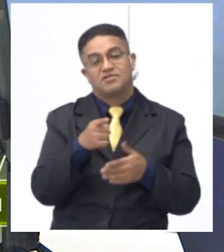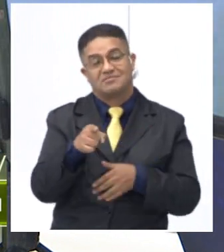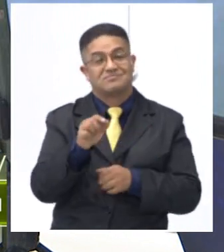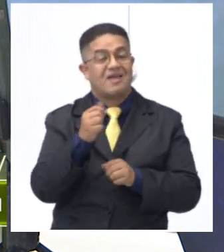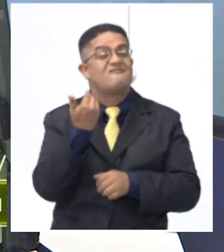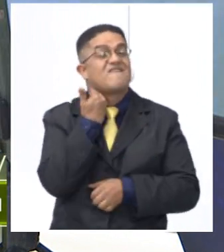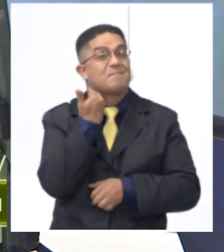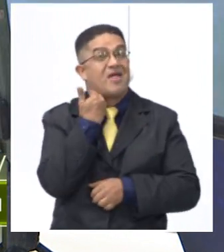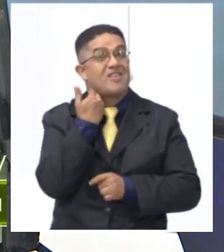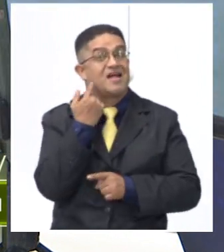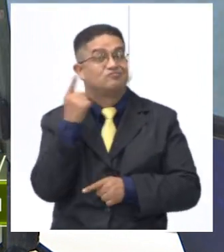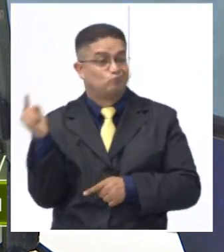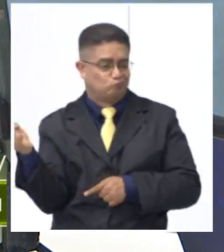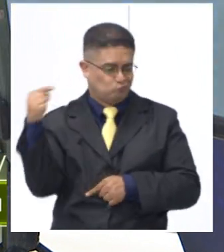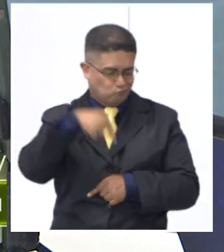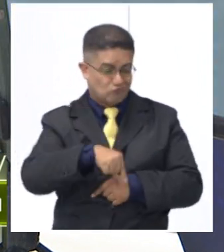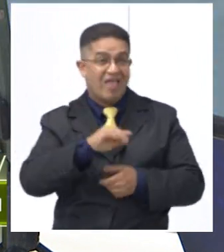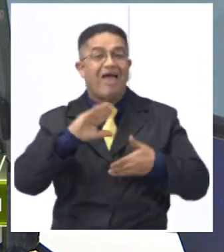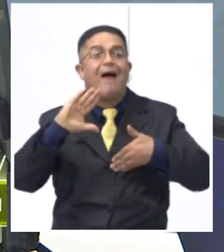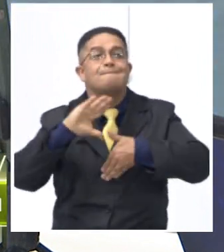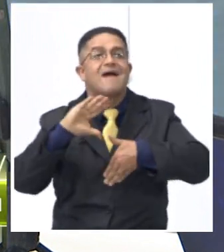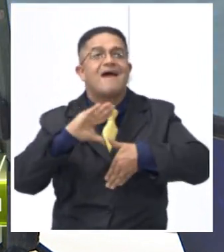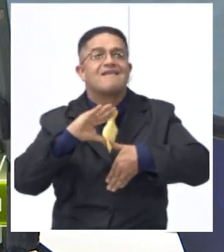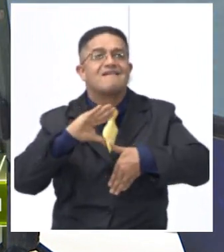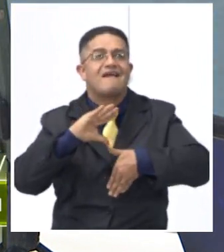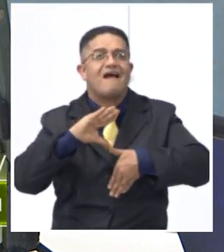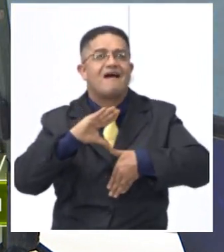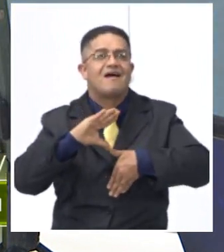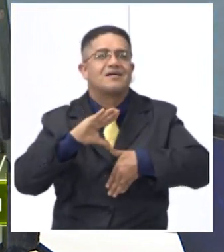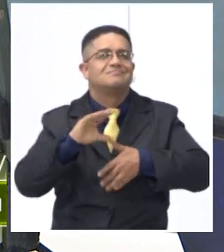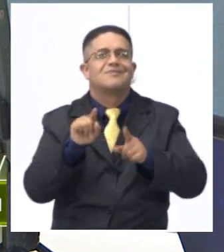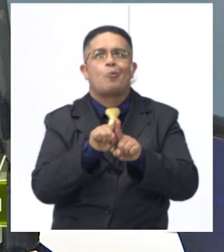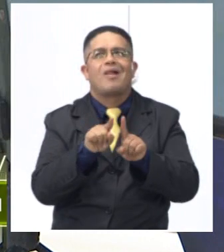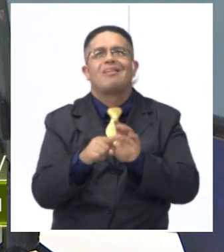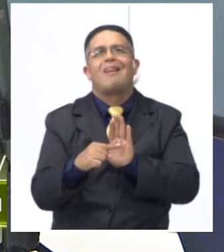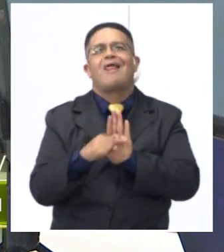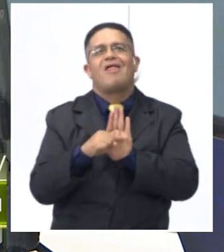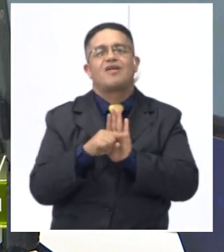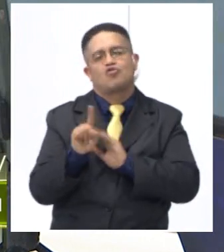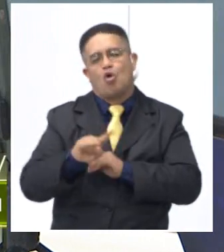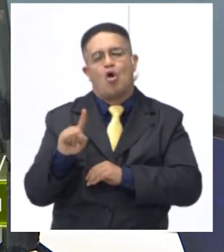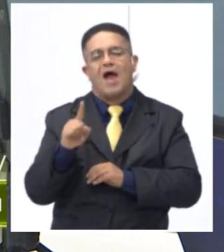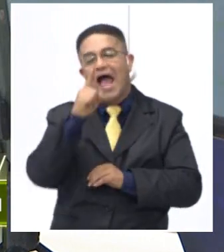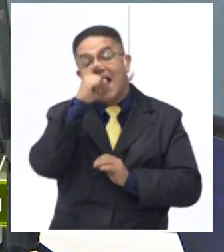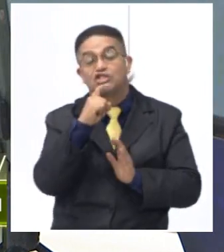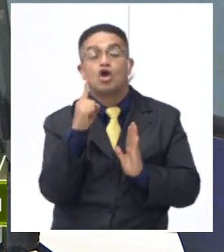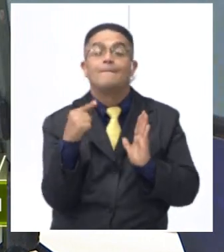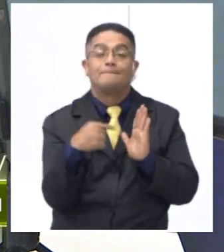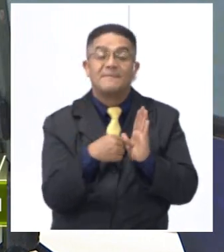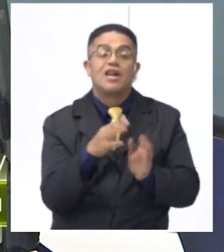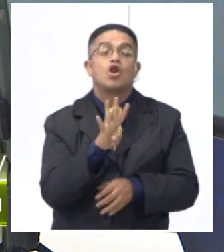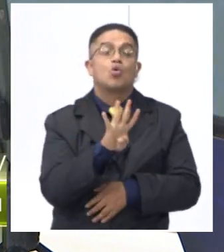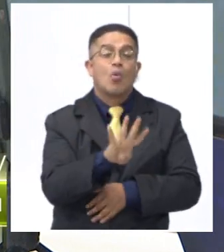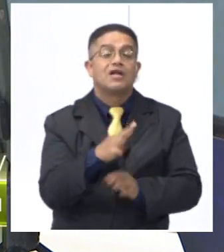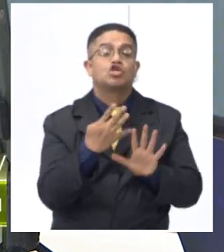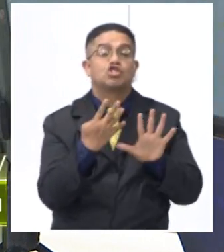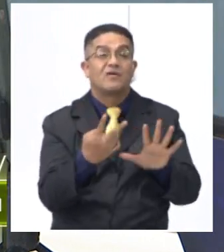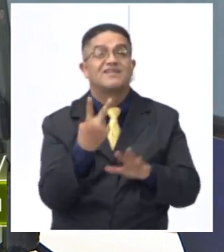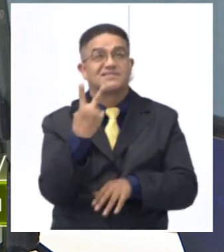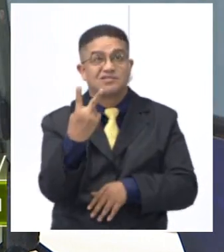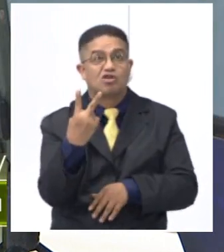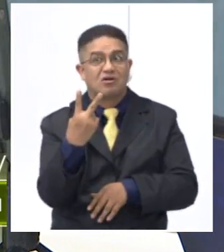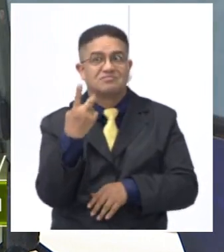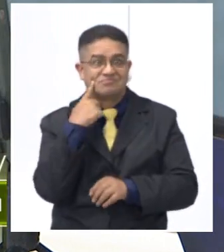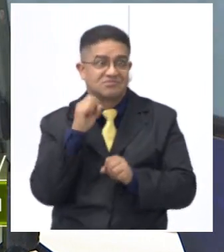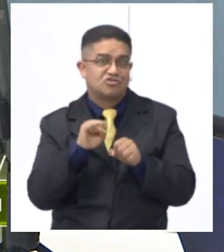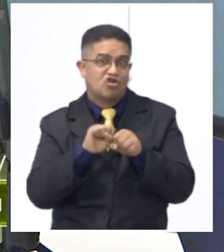llegó a América. No lo vamos a decir como algo negativo, sino que en 1492 llegó con Cristóbal Colón.